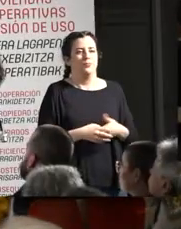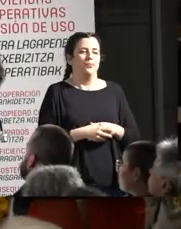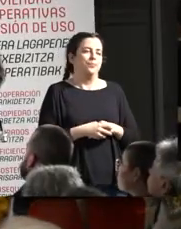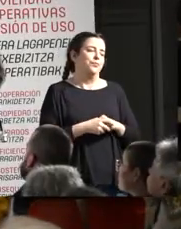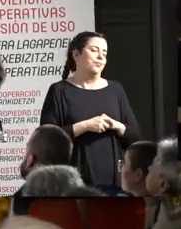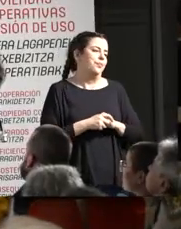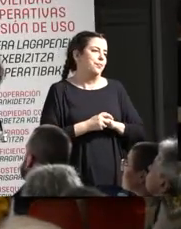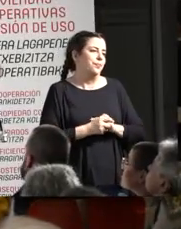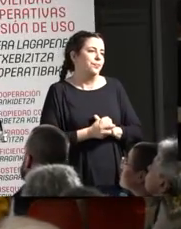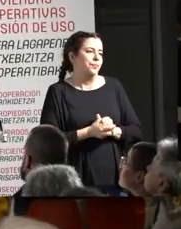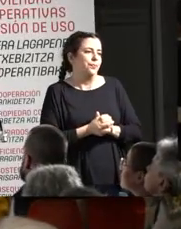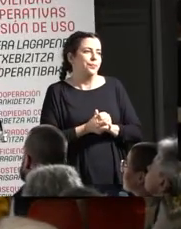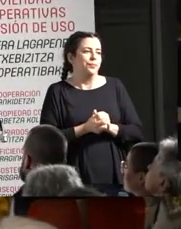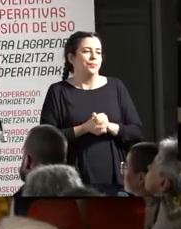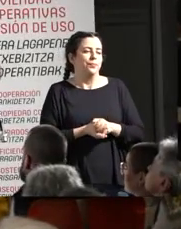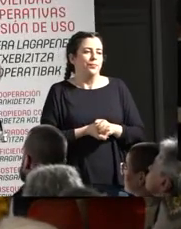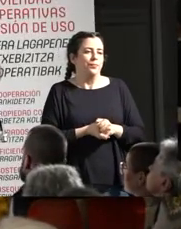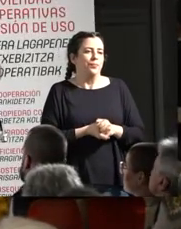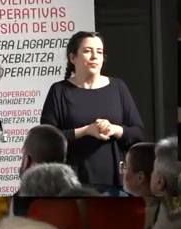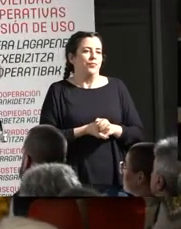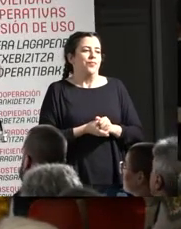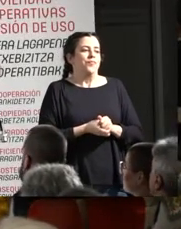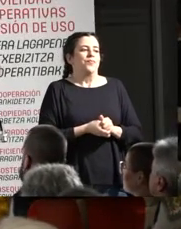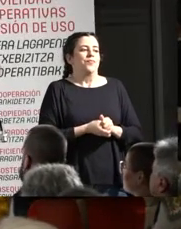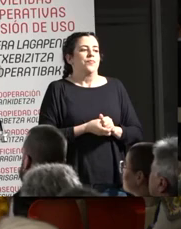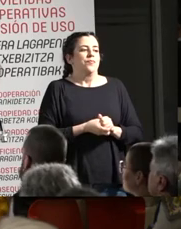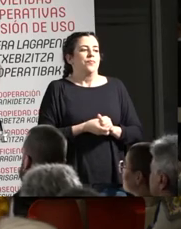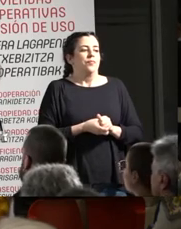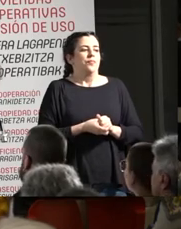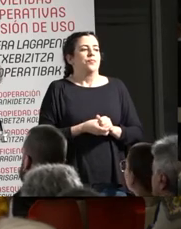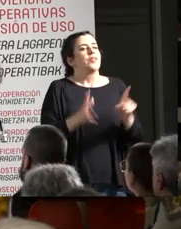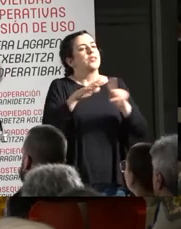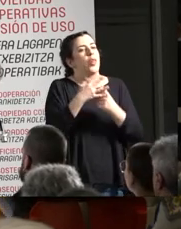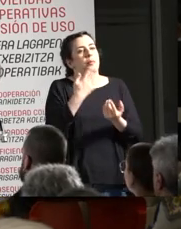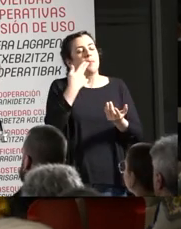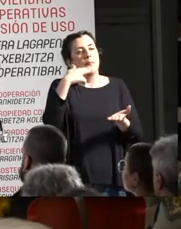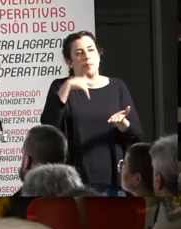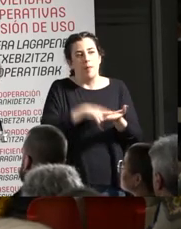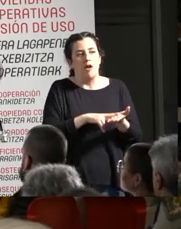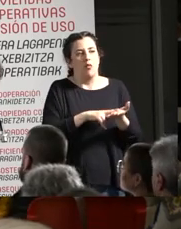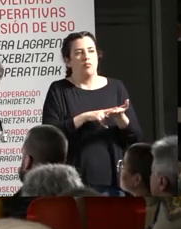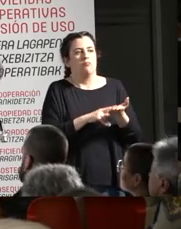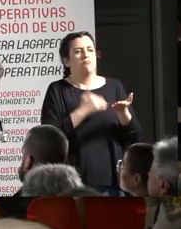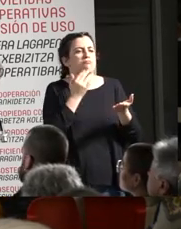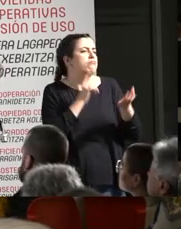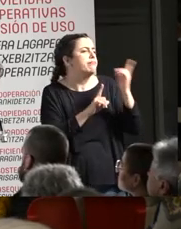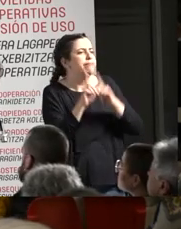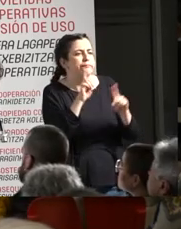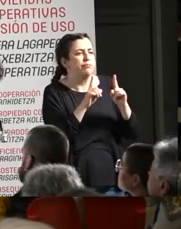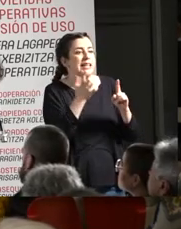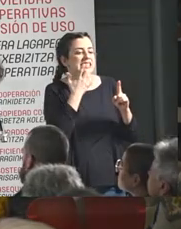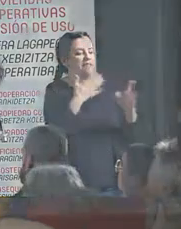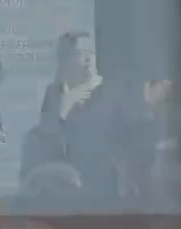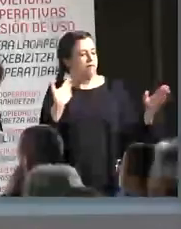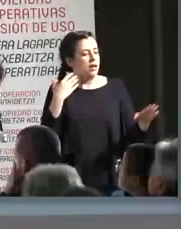Vamos a ver, ¿qué dificultades encuentra la banca a la hora de financiar proyectos de vivienda